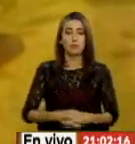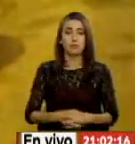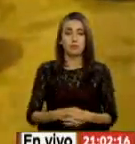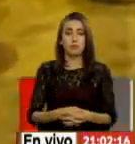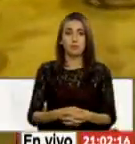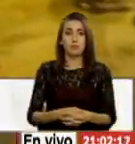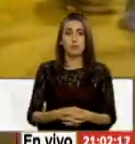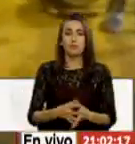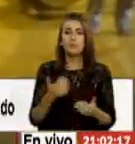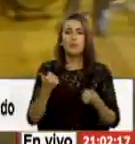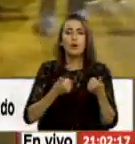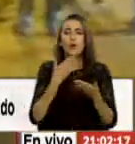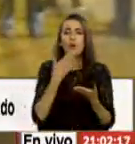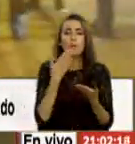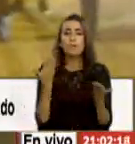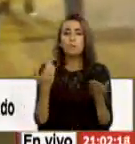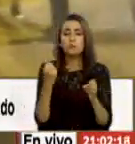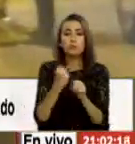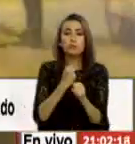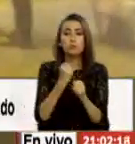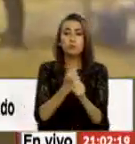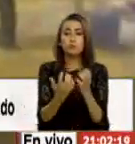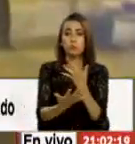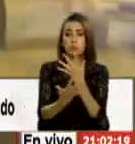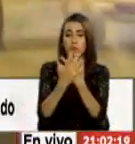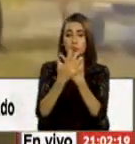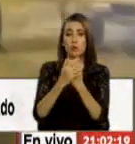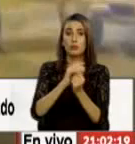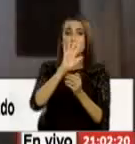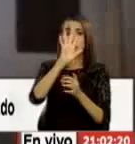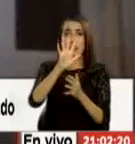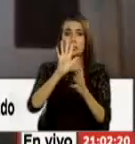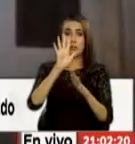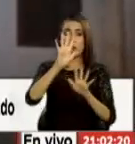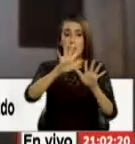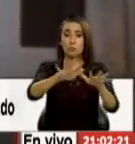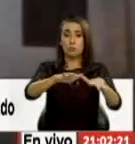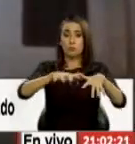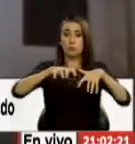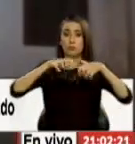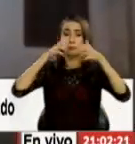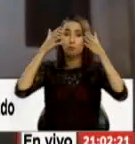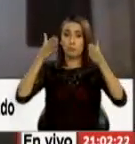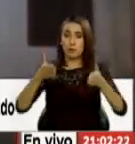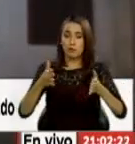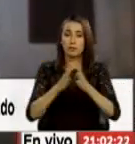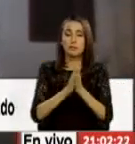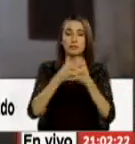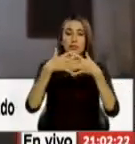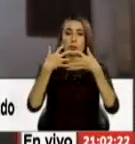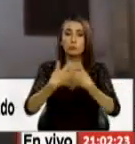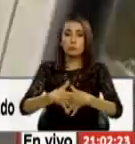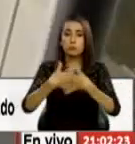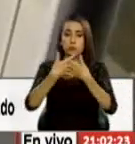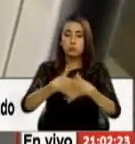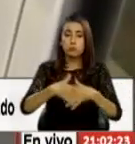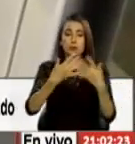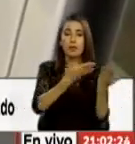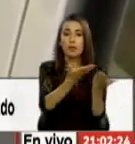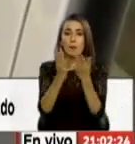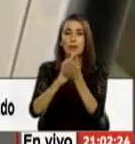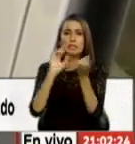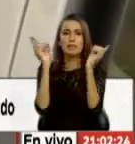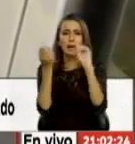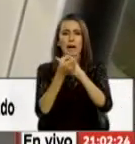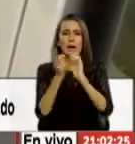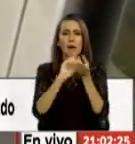El modus operandi de los 5 funcionarios del Ministerio de Agricultura involucrados en el contrabando de mercadería consistía en alterar los